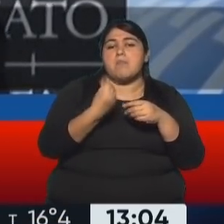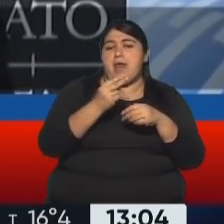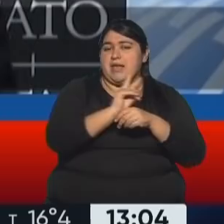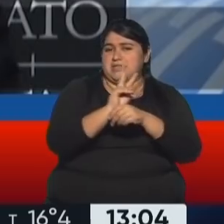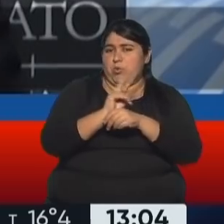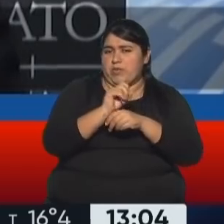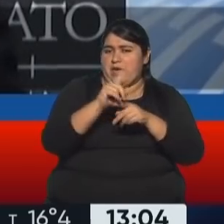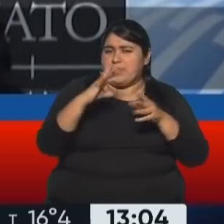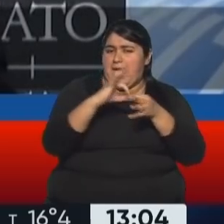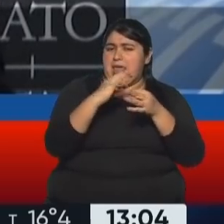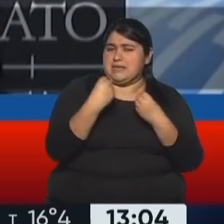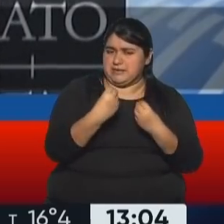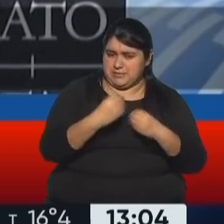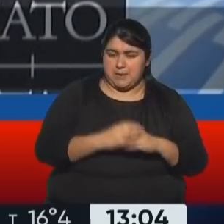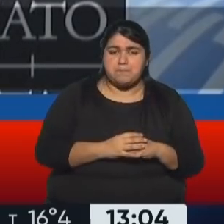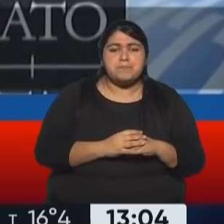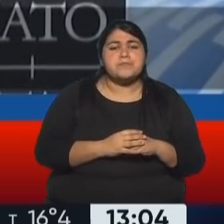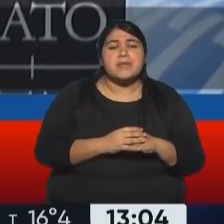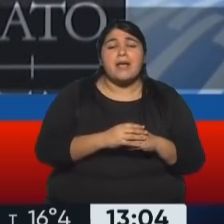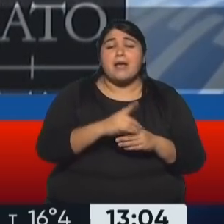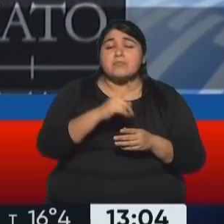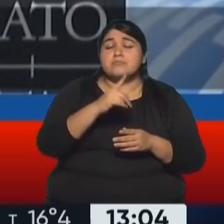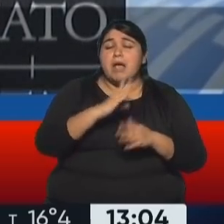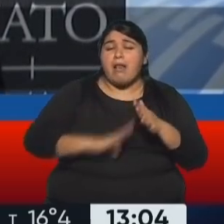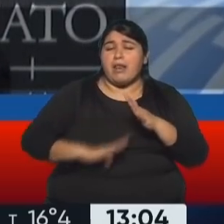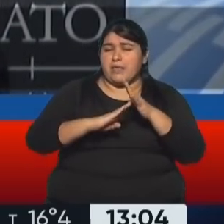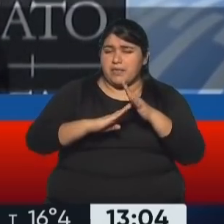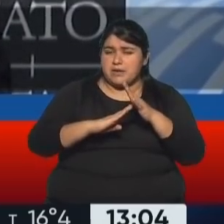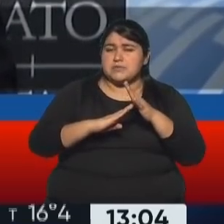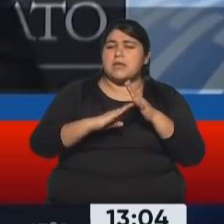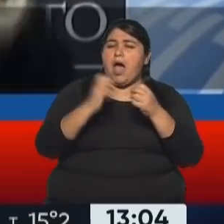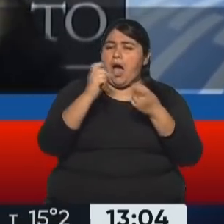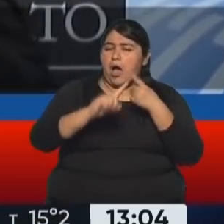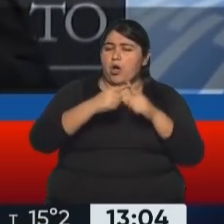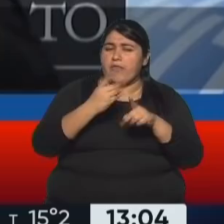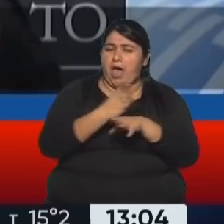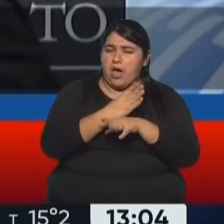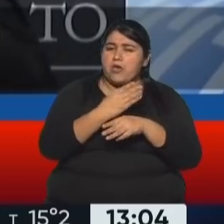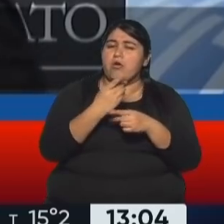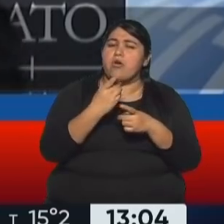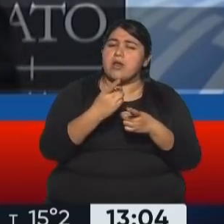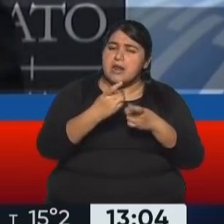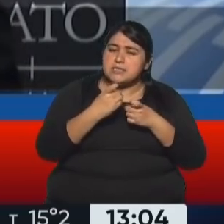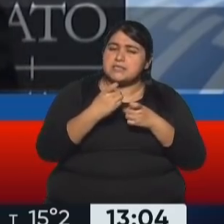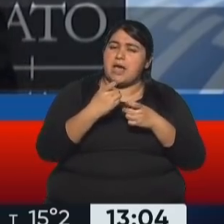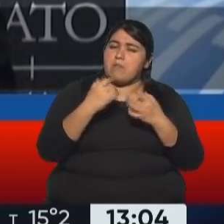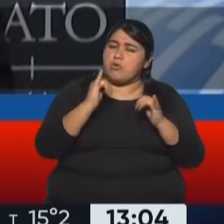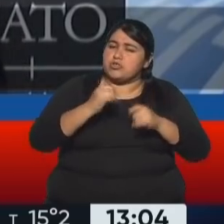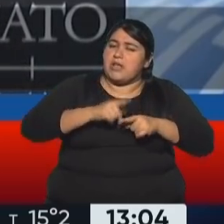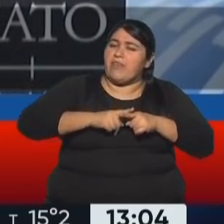security. Leaders agreed that we need to address such challenges together as an